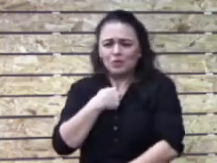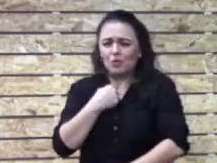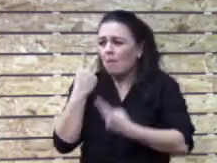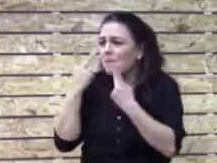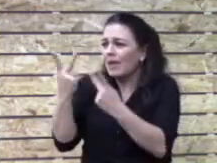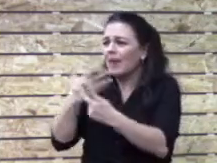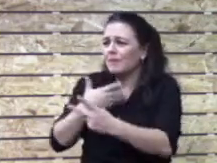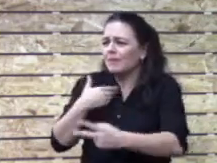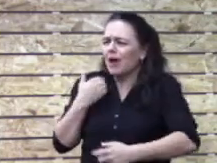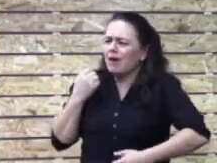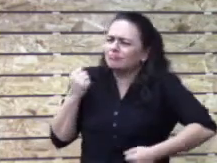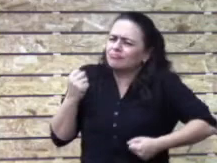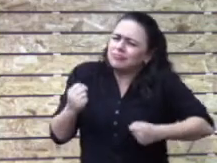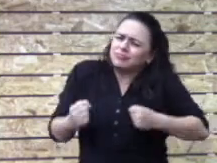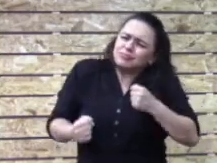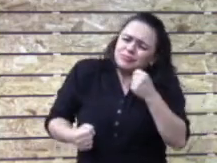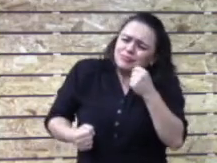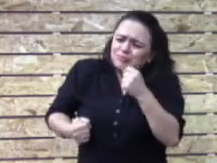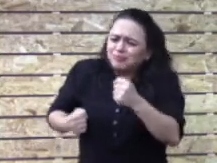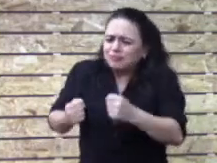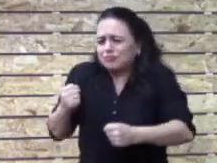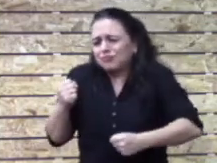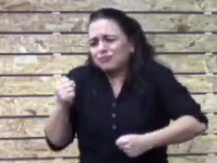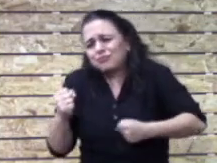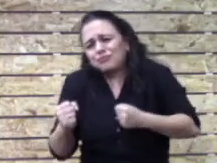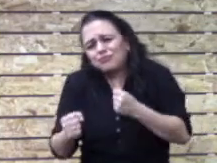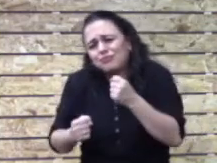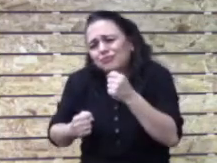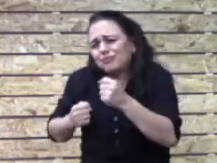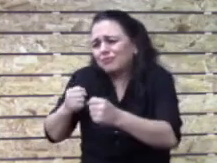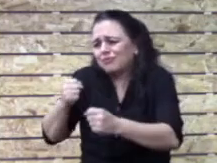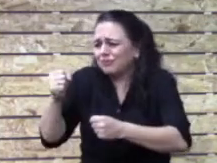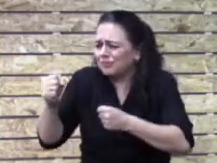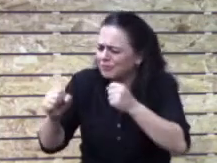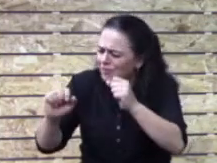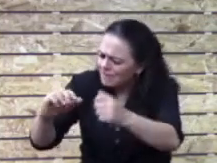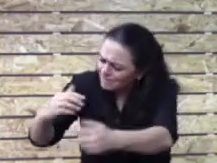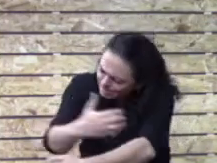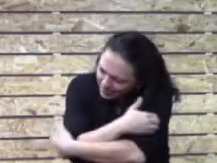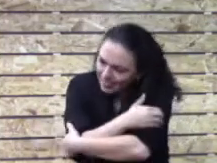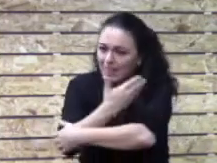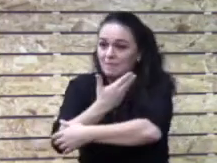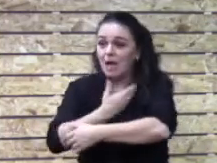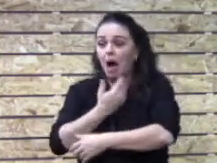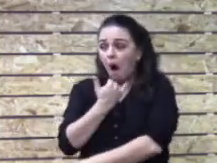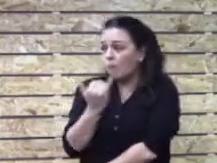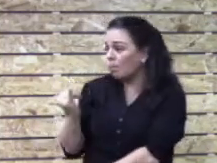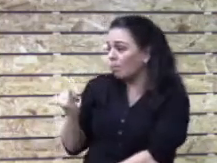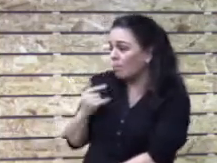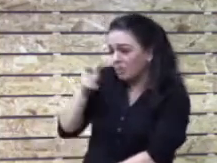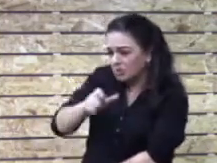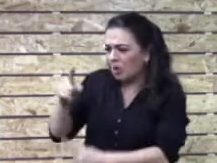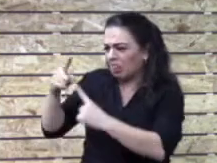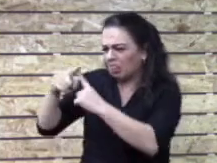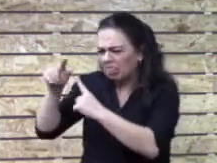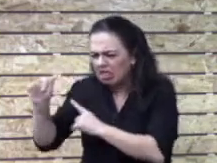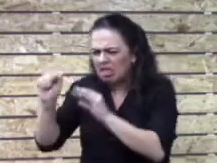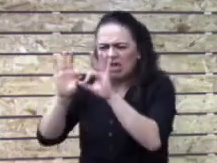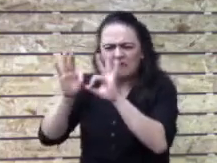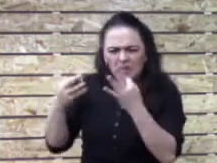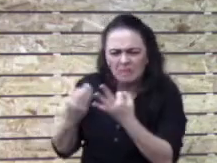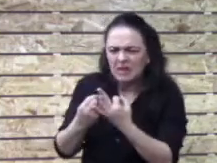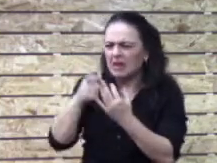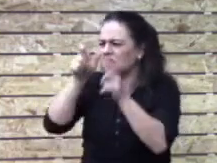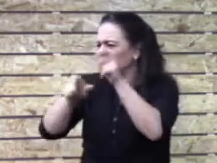en los brazos de solo una persona. Ahí puede haber tías, ahí puede haber familiares, hermanos de la iglesia, muchas personas, pero ese niño o